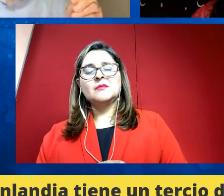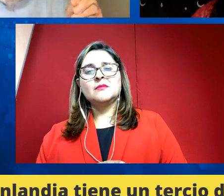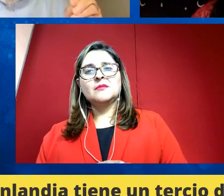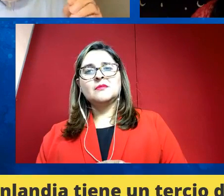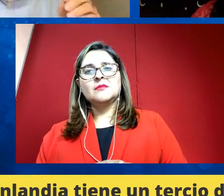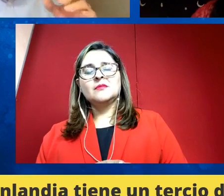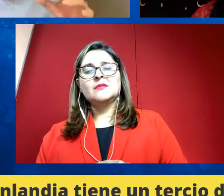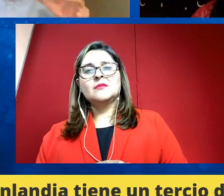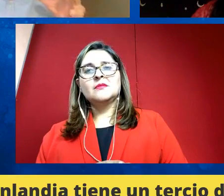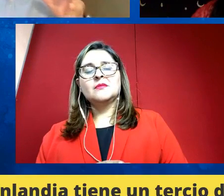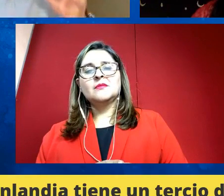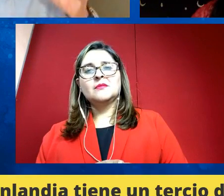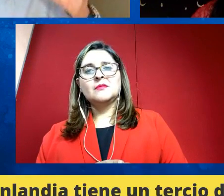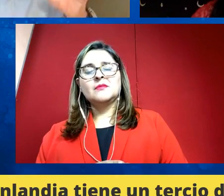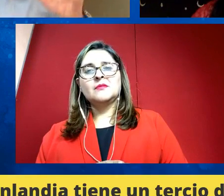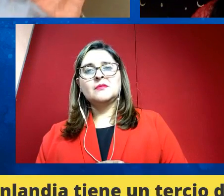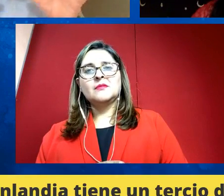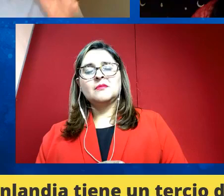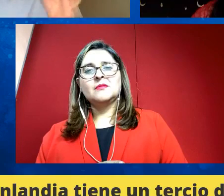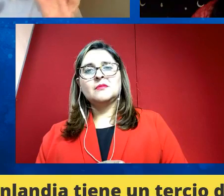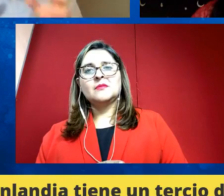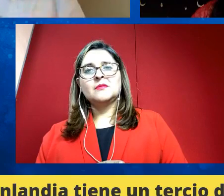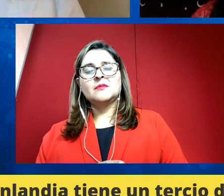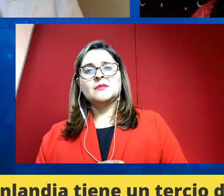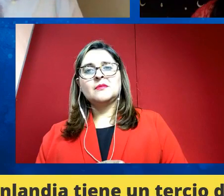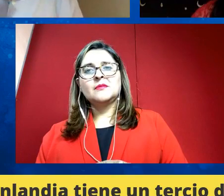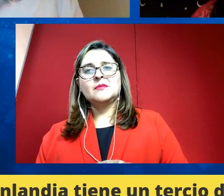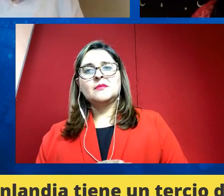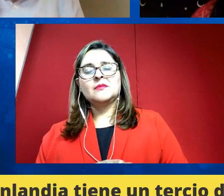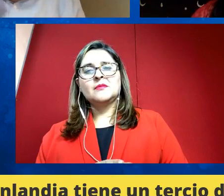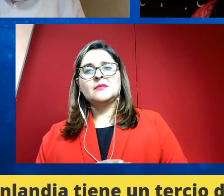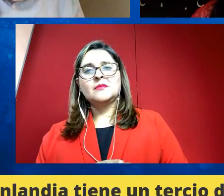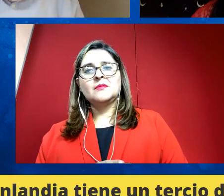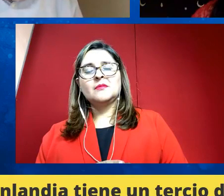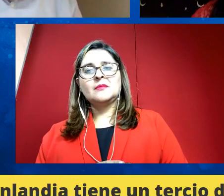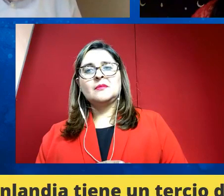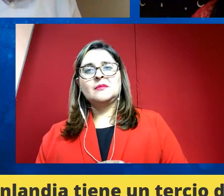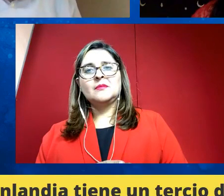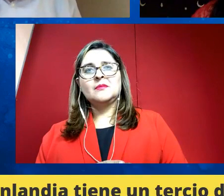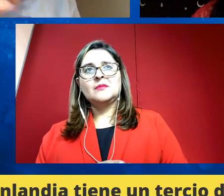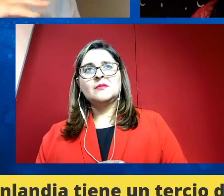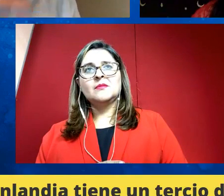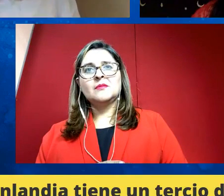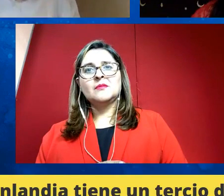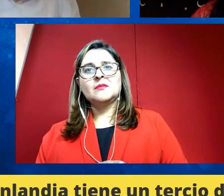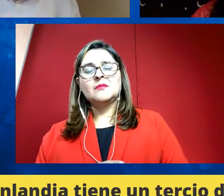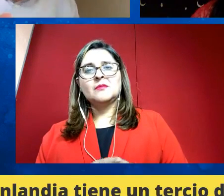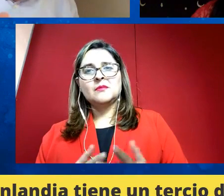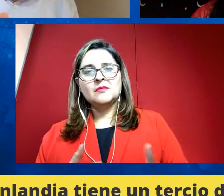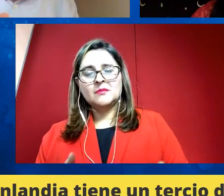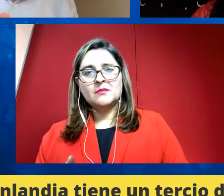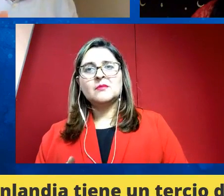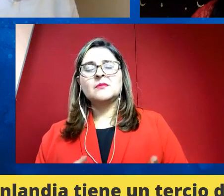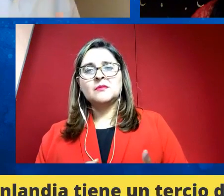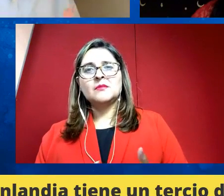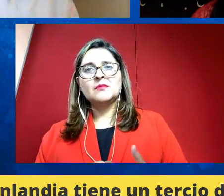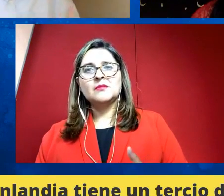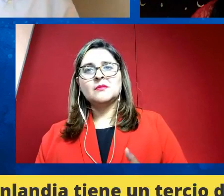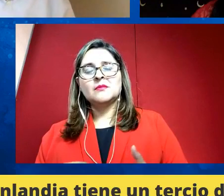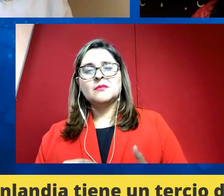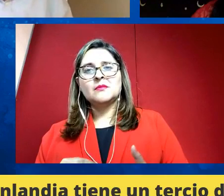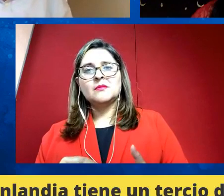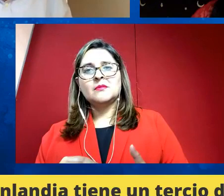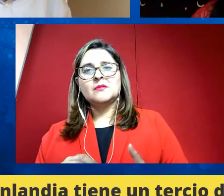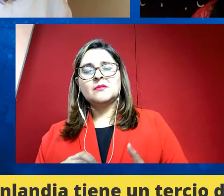10 años para poder tener una posición un poquito más digna en el contexto mundial de lo que